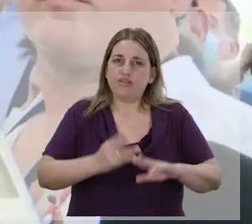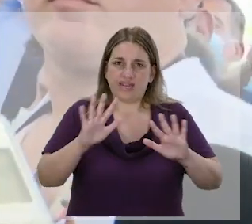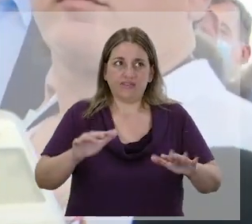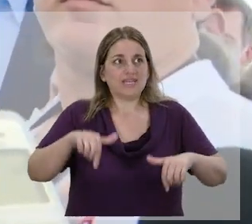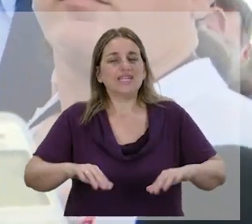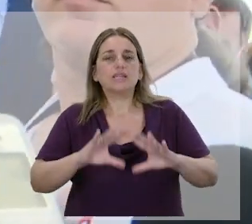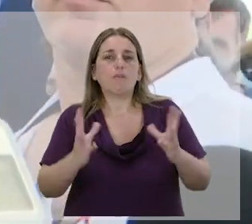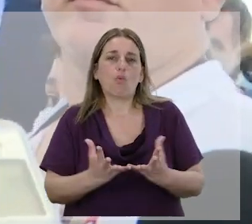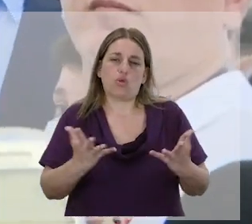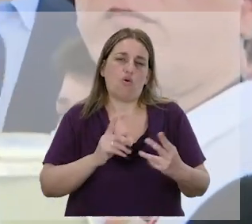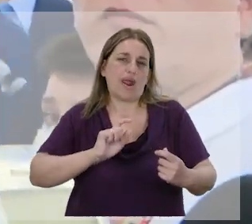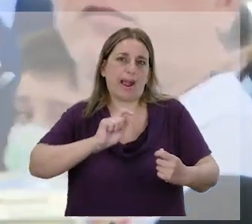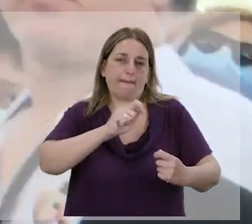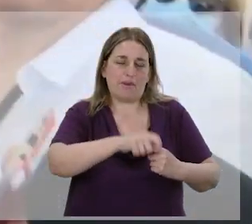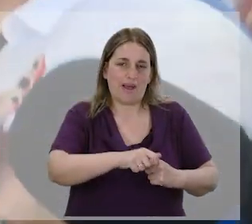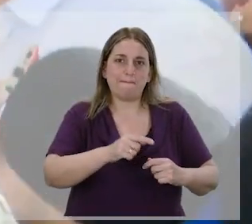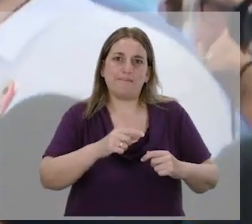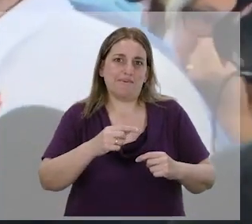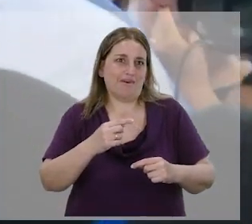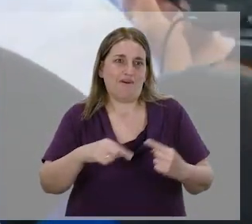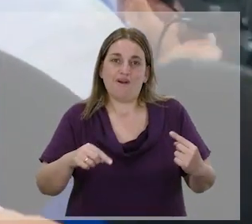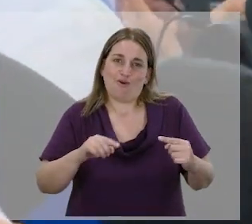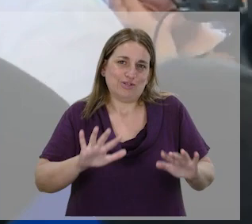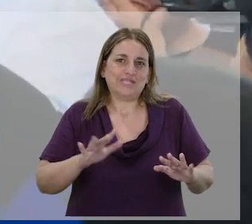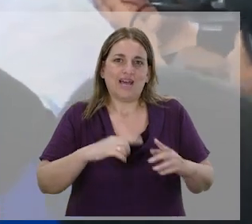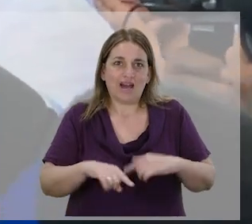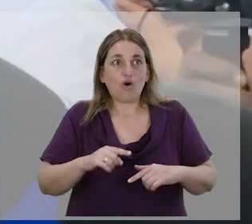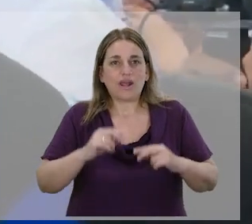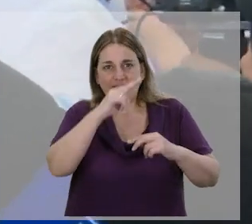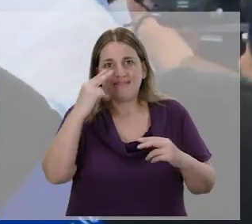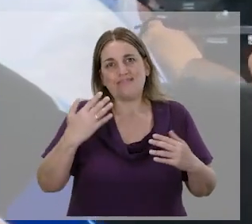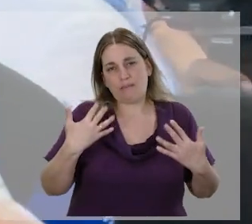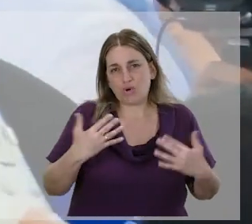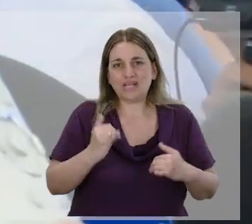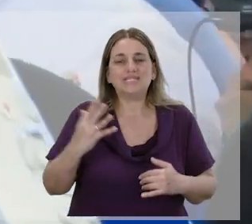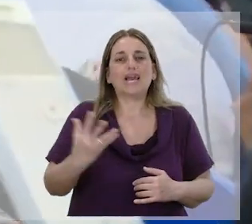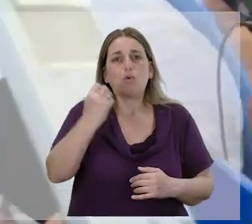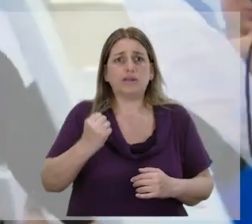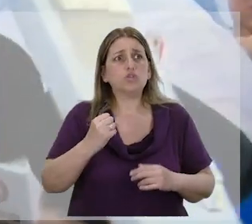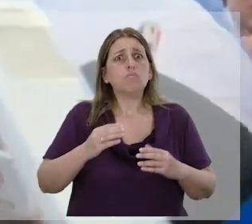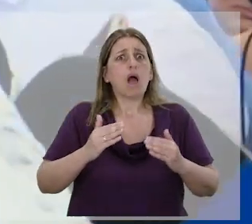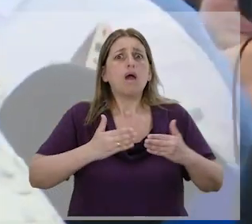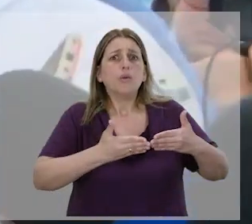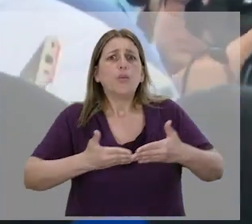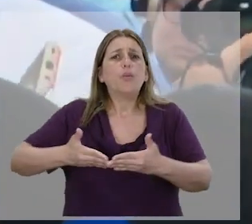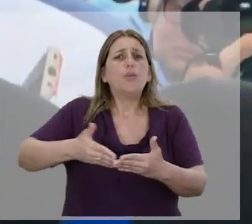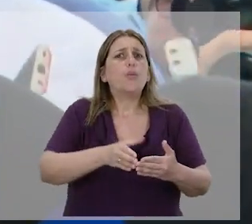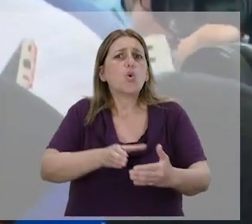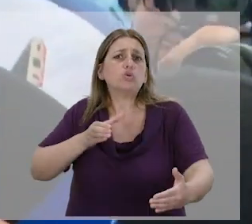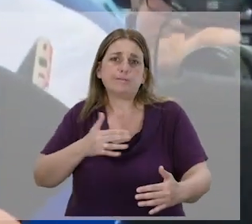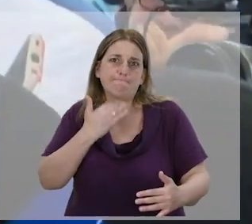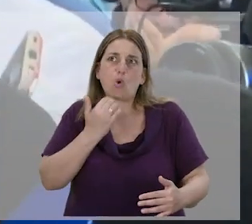expectativa, pero bueno, de nuevo, en este mundo tan cambiante, tan turbulento, es una temporada de recuperación. Van a llegar